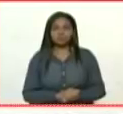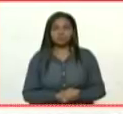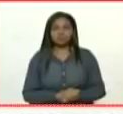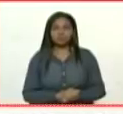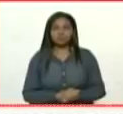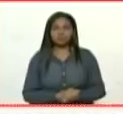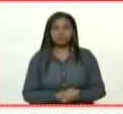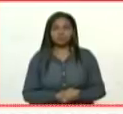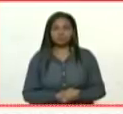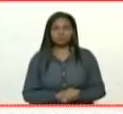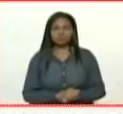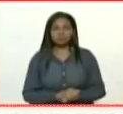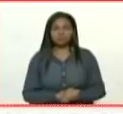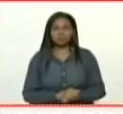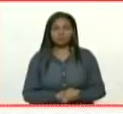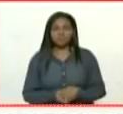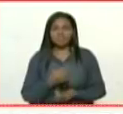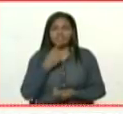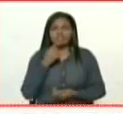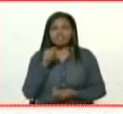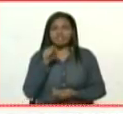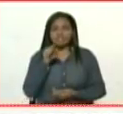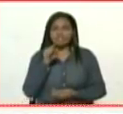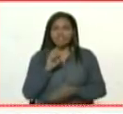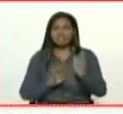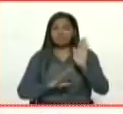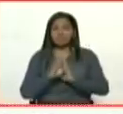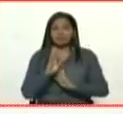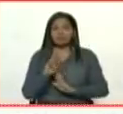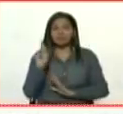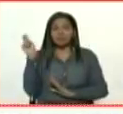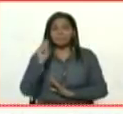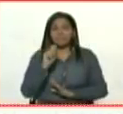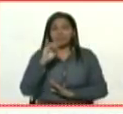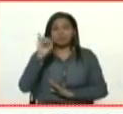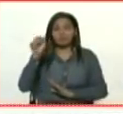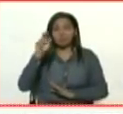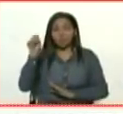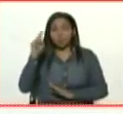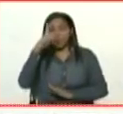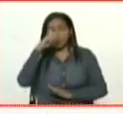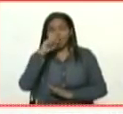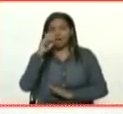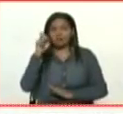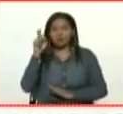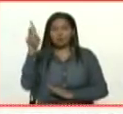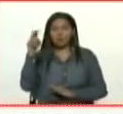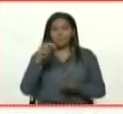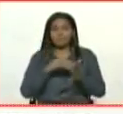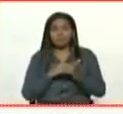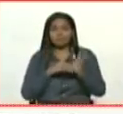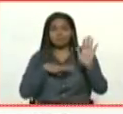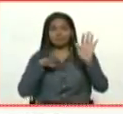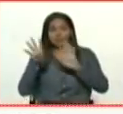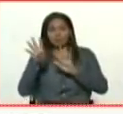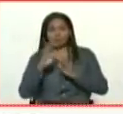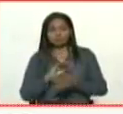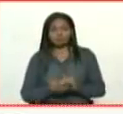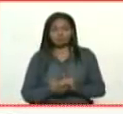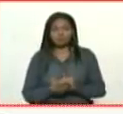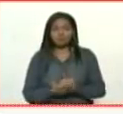Dice el incremento al mes de junio del año 2019 de